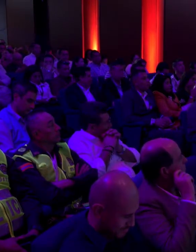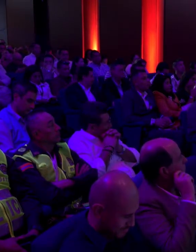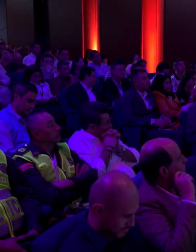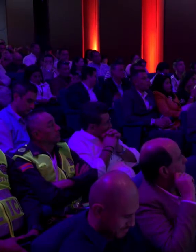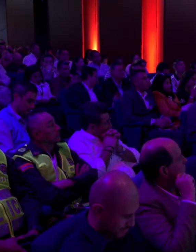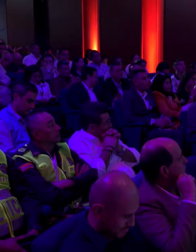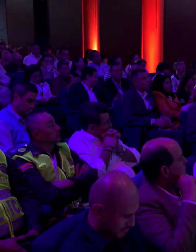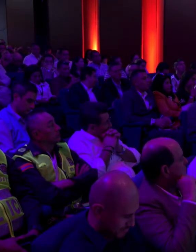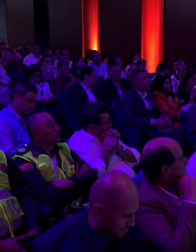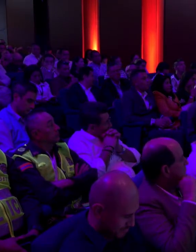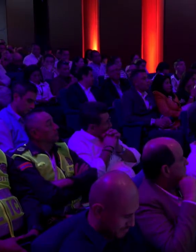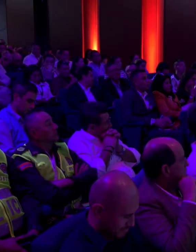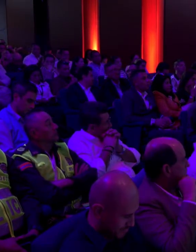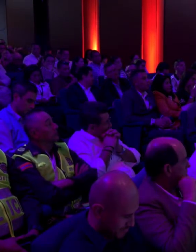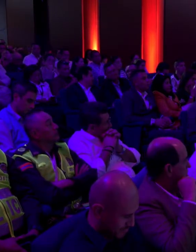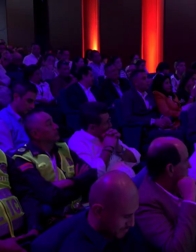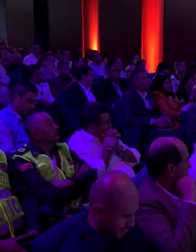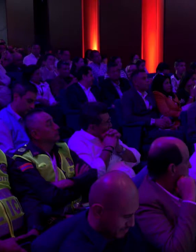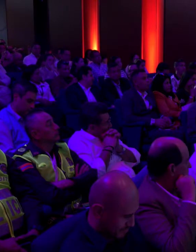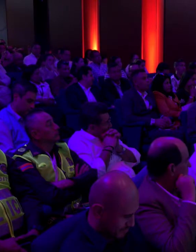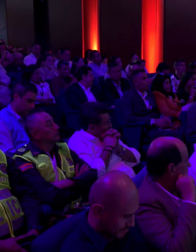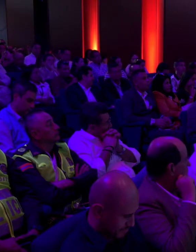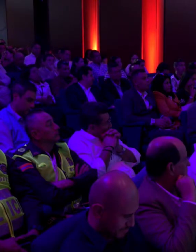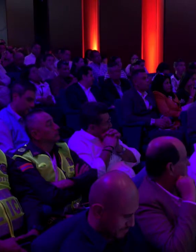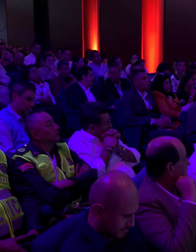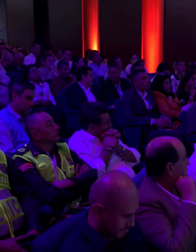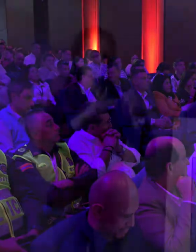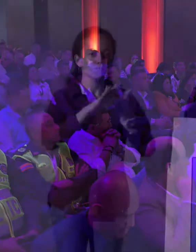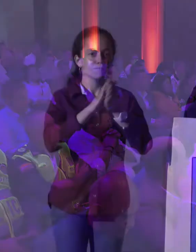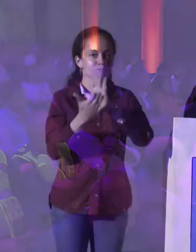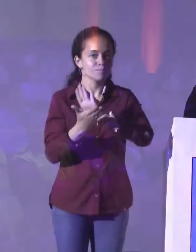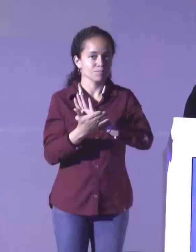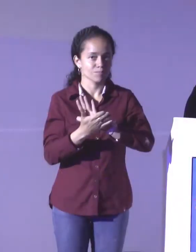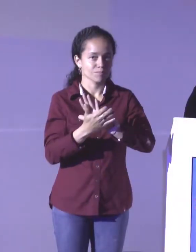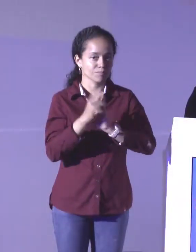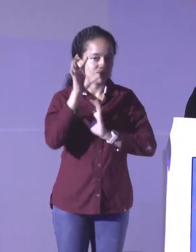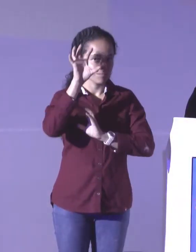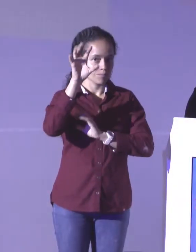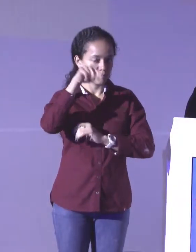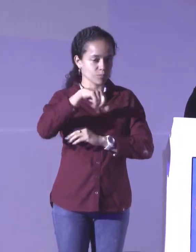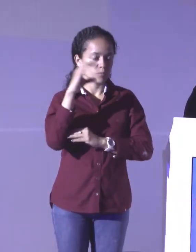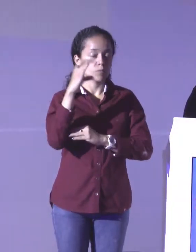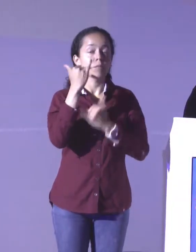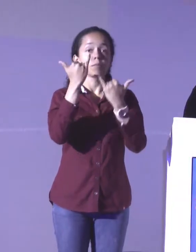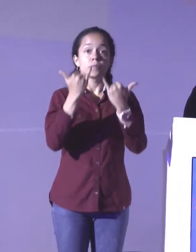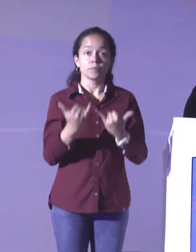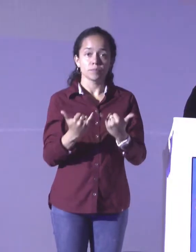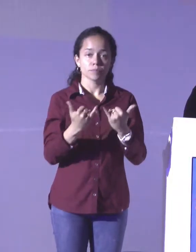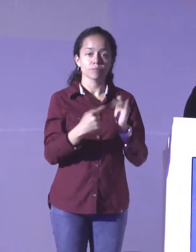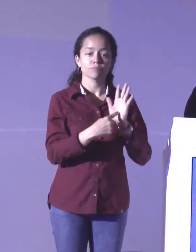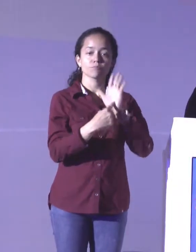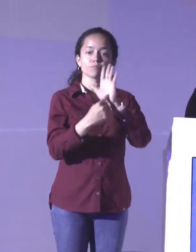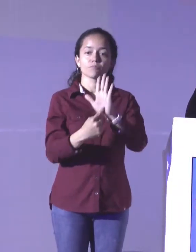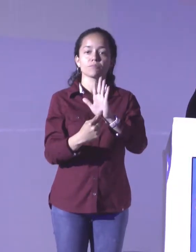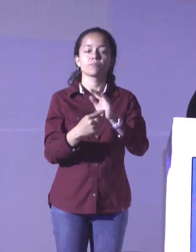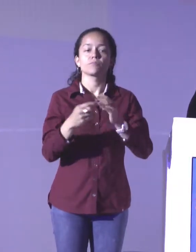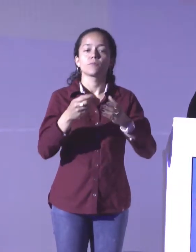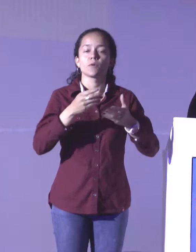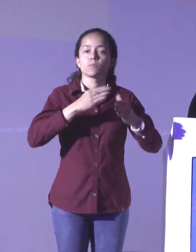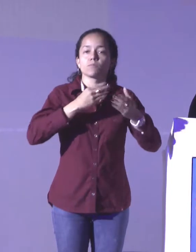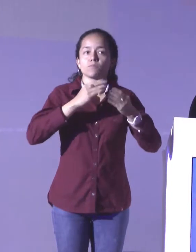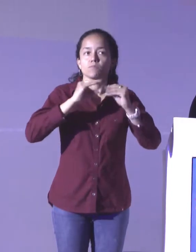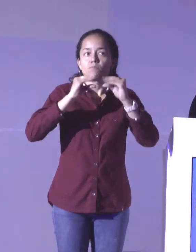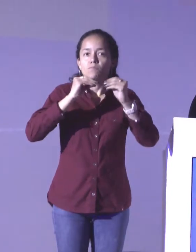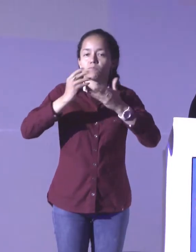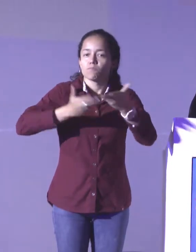población excombatiente para construir un país en paz. A continuación, damos inicio a un conversatorio en el que escucharemos